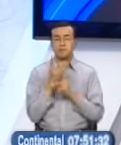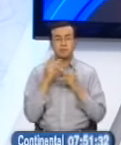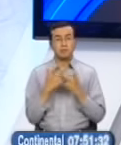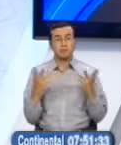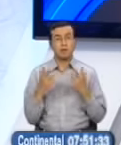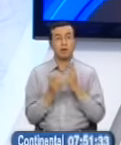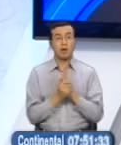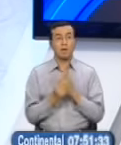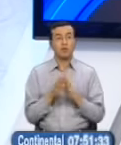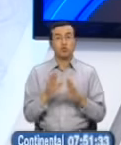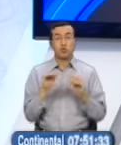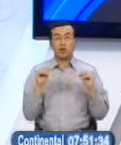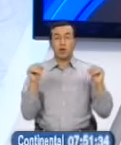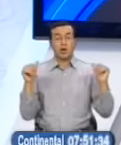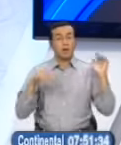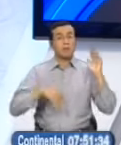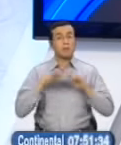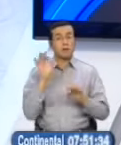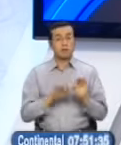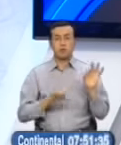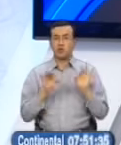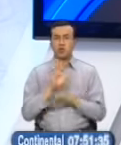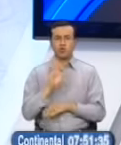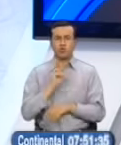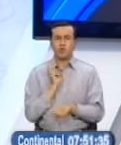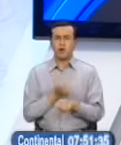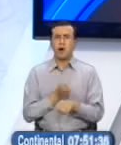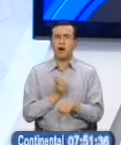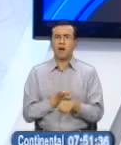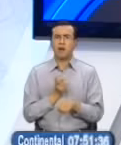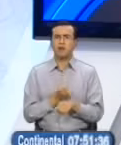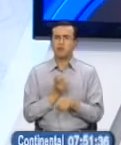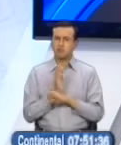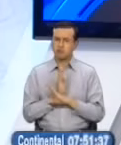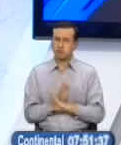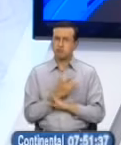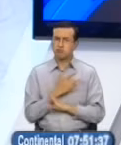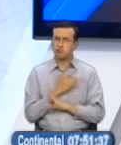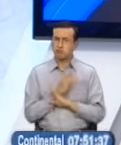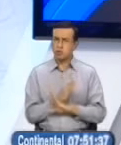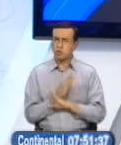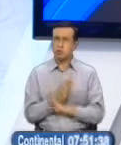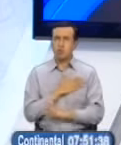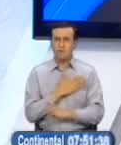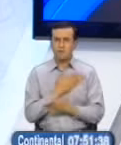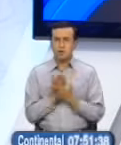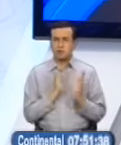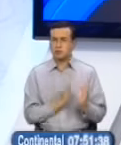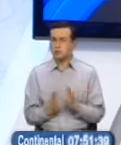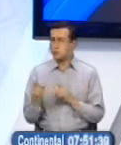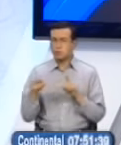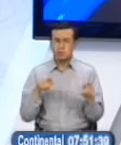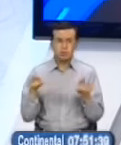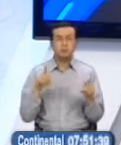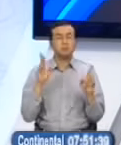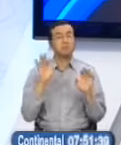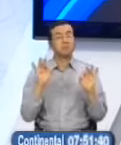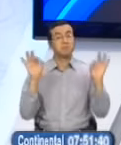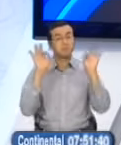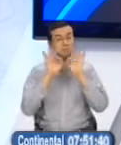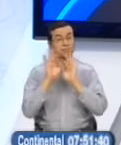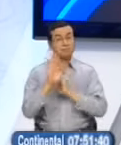que el talento, la calidad y sobre todo ese carácter para poder brindar confianza a su defensa y ordenarla, los hace